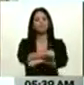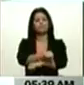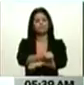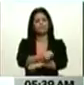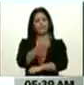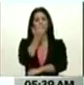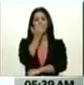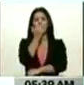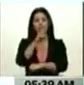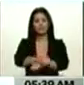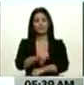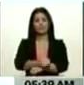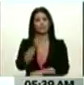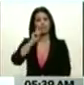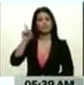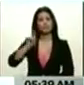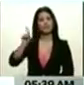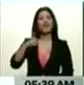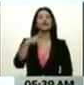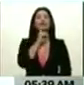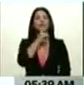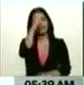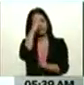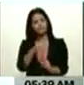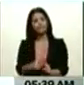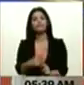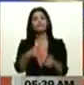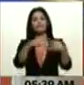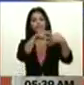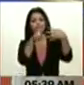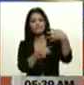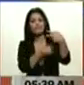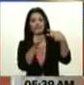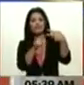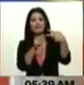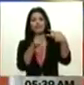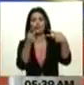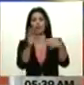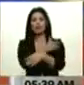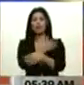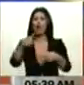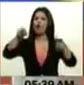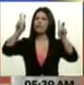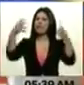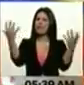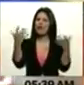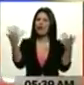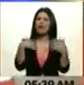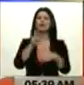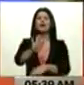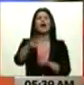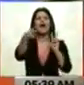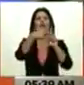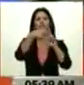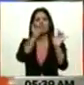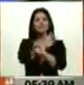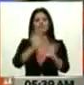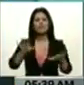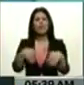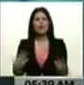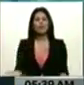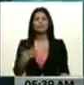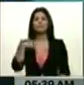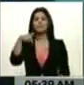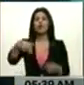de hoy. El venerable, el tema 2. ¿Pero de qué vamos a hablar nosotros hoy? ¿Nuestra etiqueta cuál es? ¿Numeral?